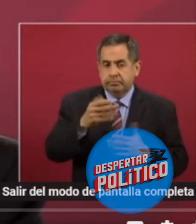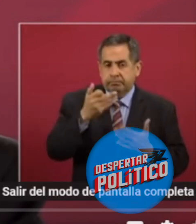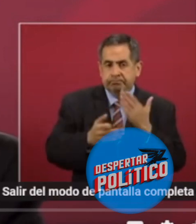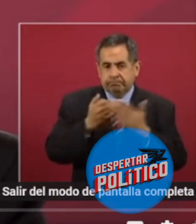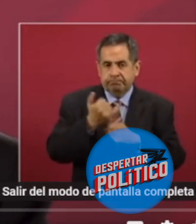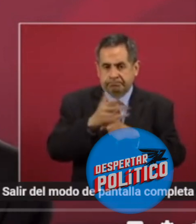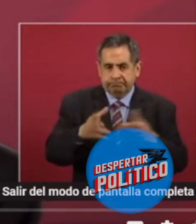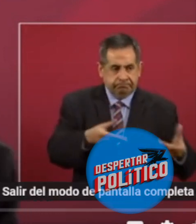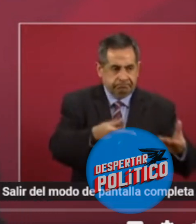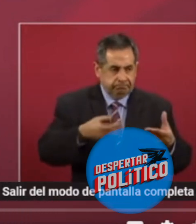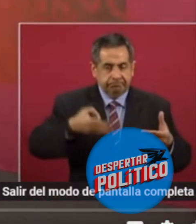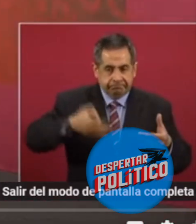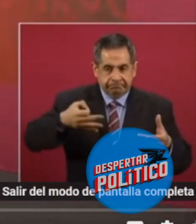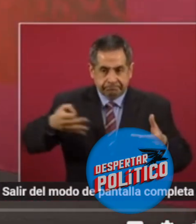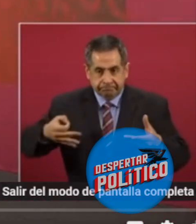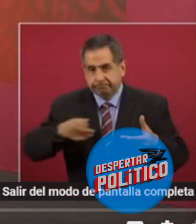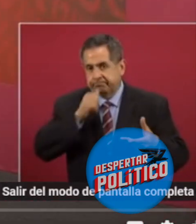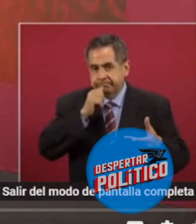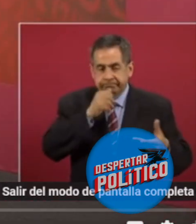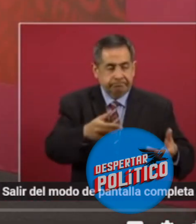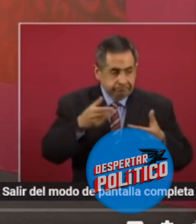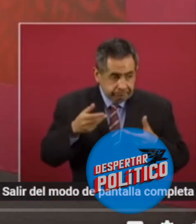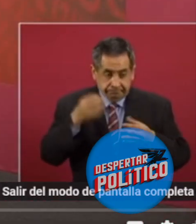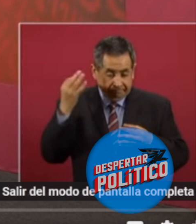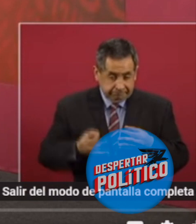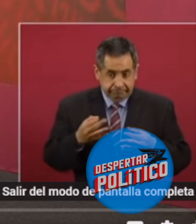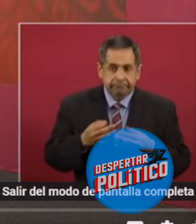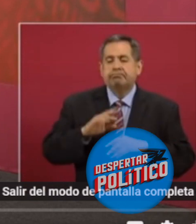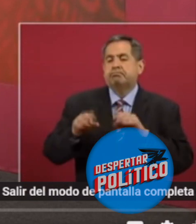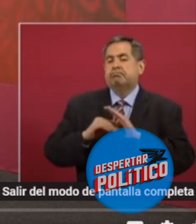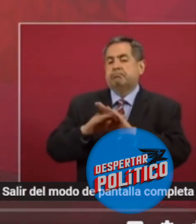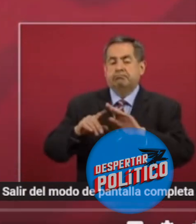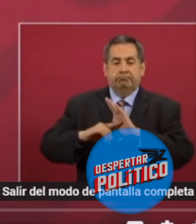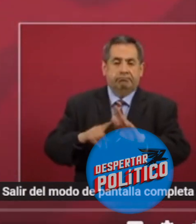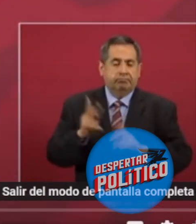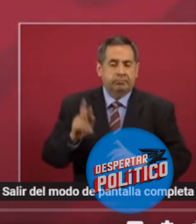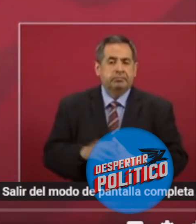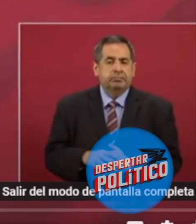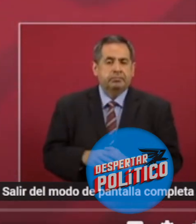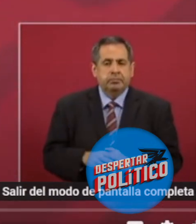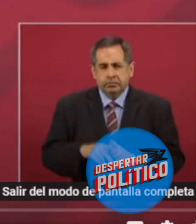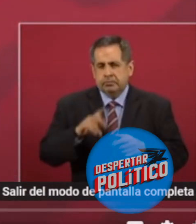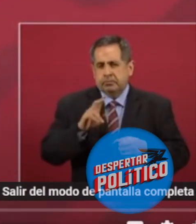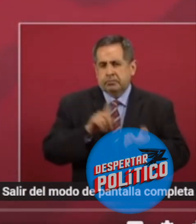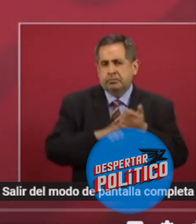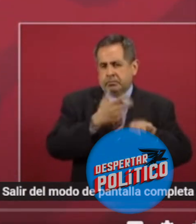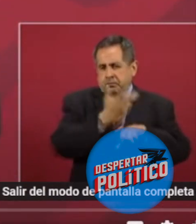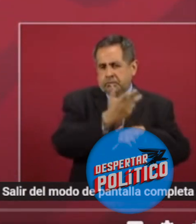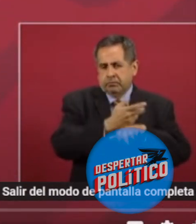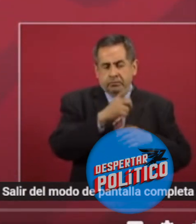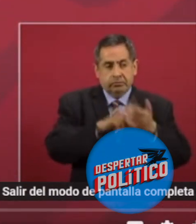información confirmada. Cuando la tengamos, se las compartimos. Pero incluso en Estados Unidos hay toda una